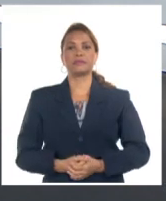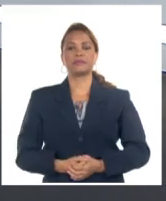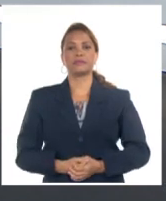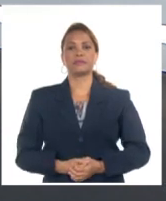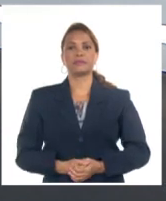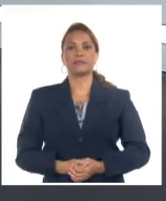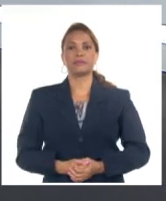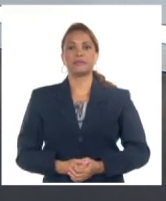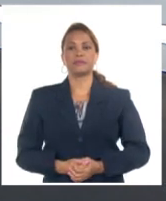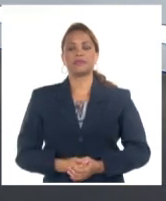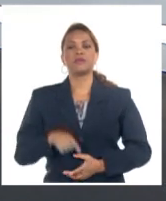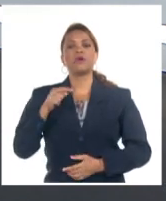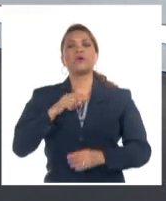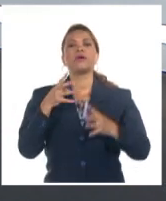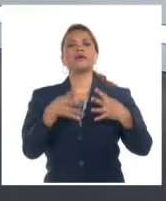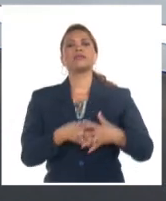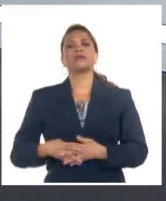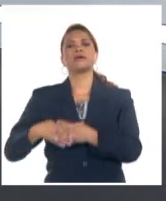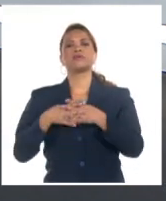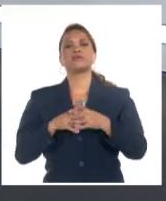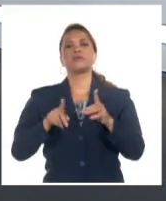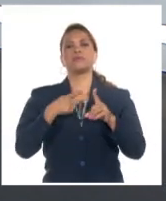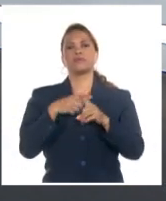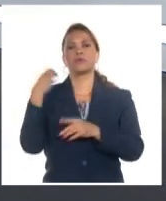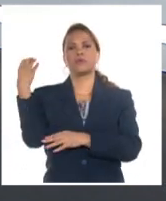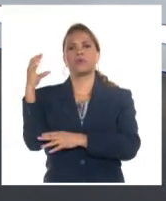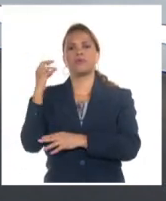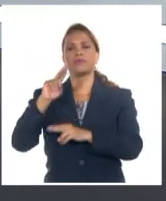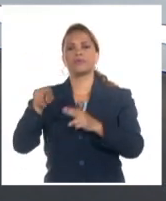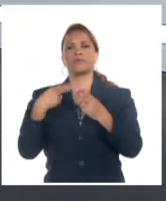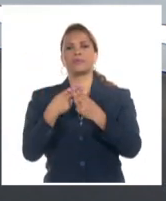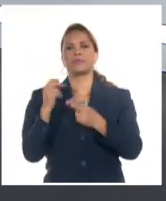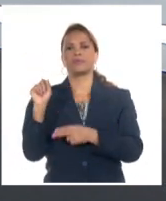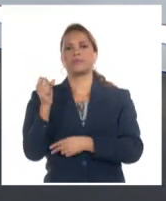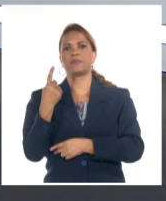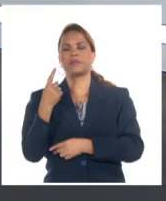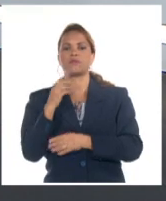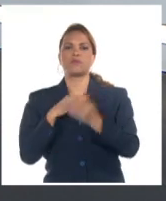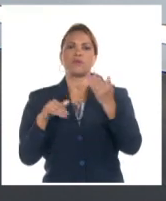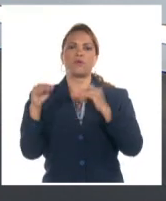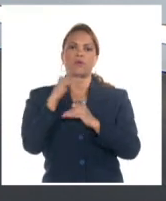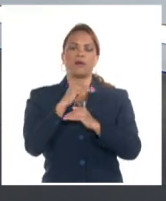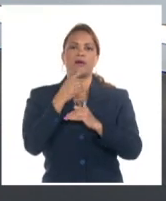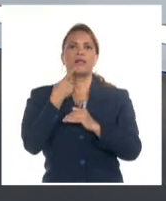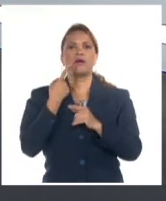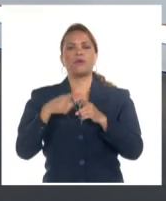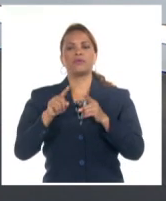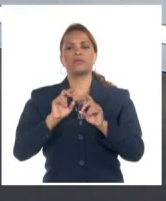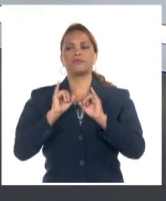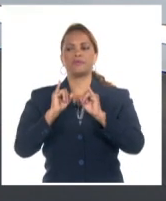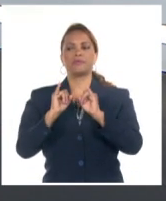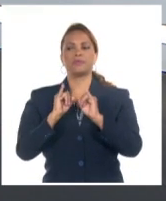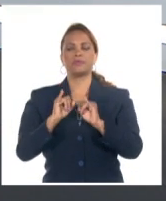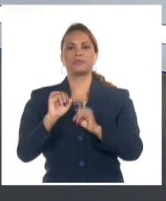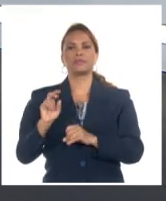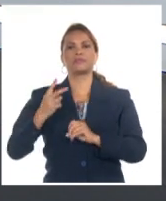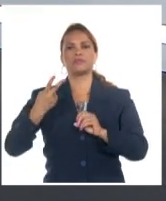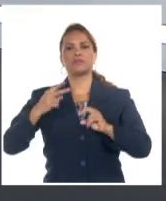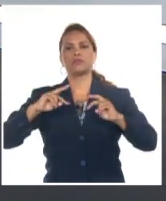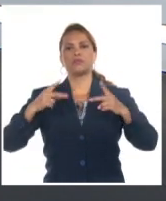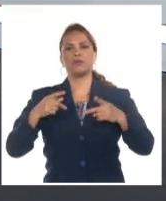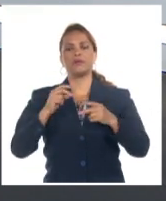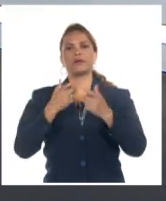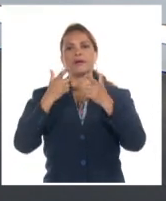Y hoy Estados Unidos y Colombia discutirán el primer lugar del certamen. Cambiamos de tema. El doble campeón olímpico